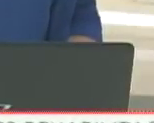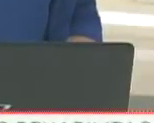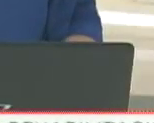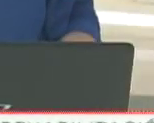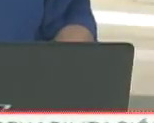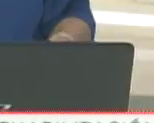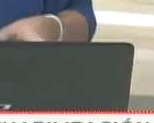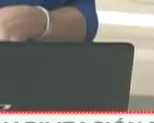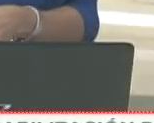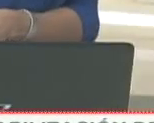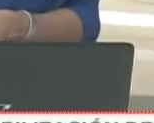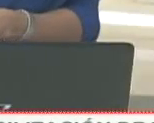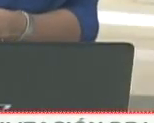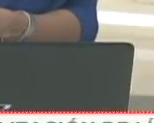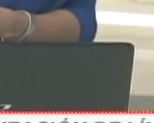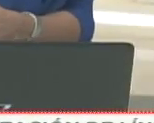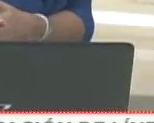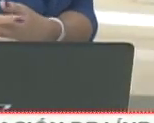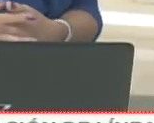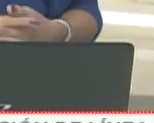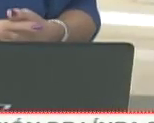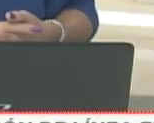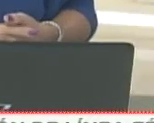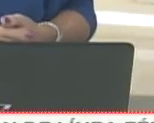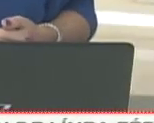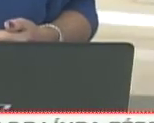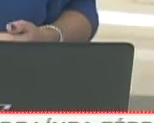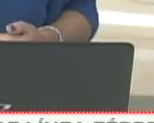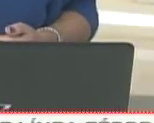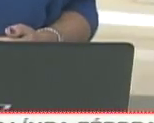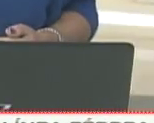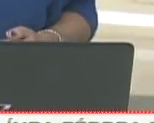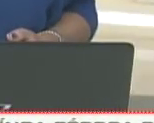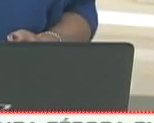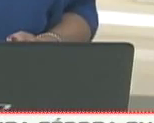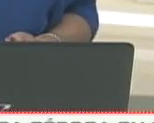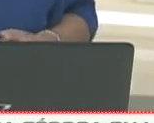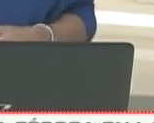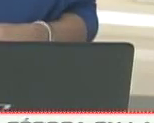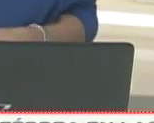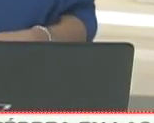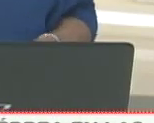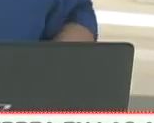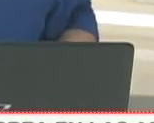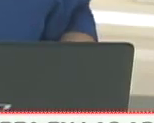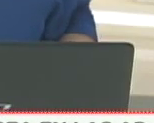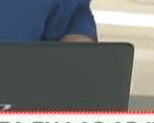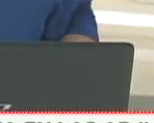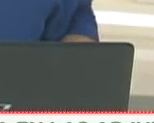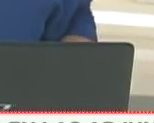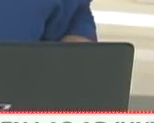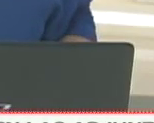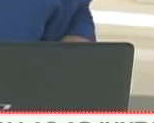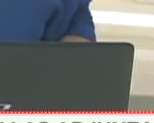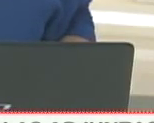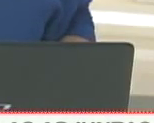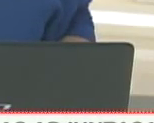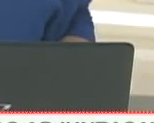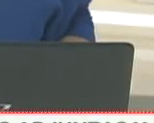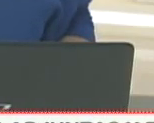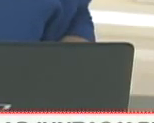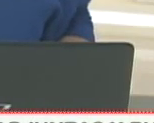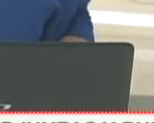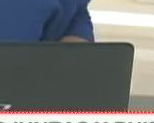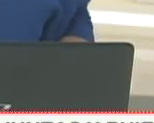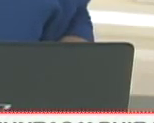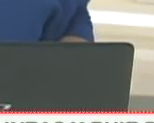Continuamos con más información y a esta hora nos trasladamos al Palacio de Miraflores, donde se lleva a cabo una actividad con el presidente de la República, Nicolás Maduro, desde